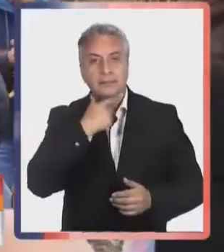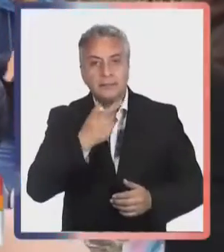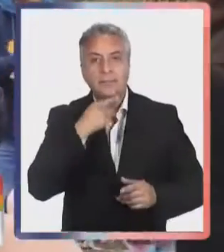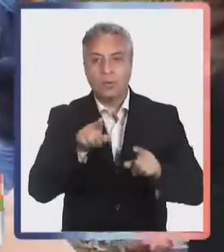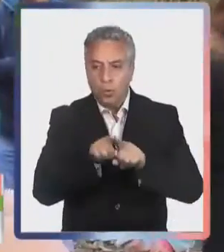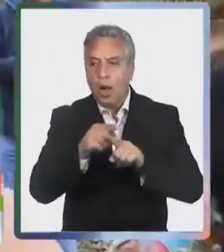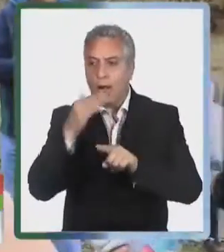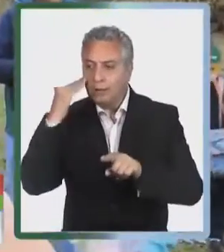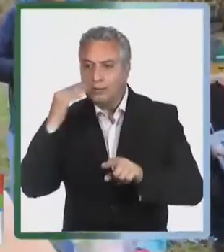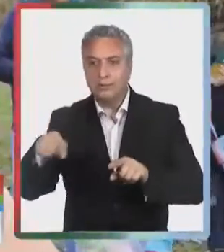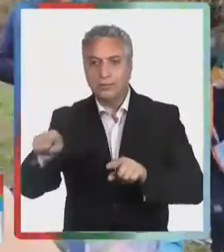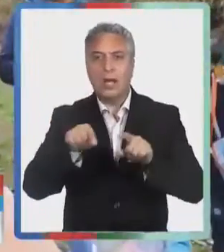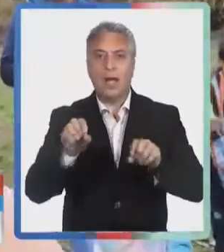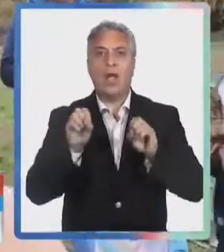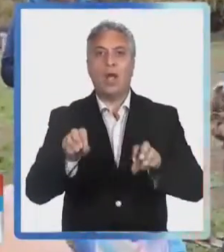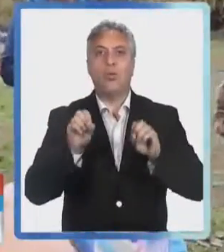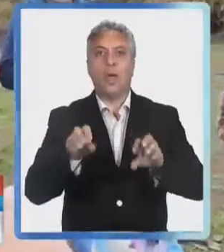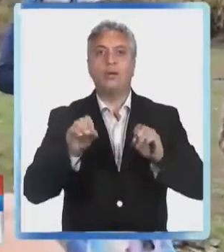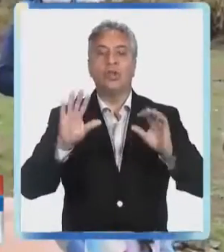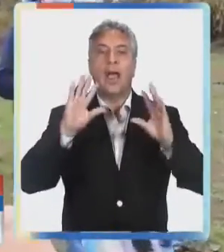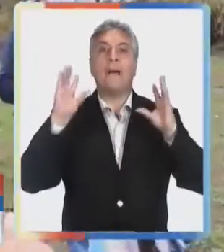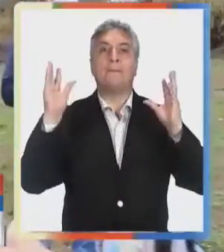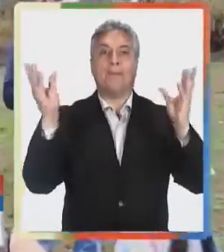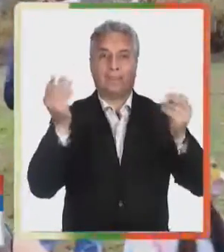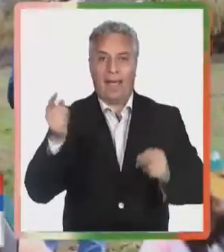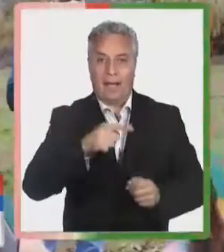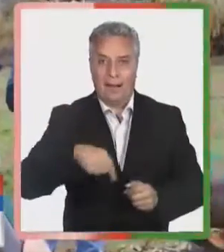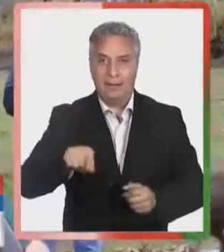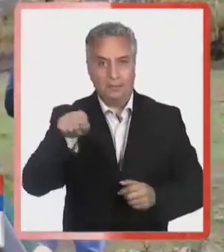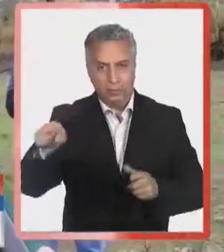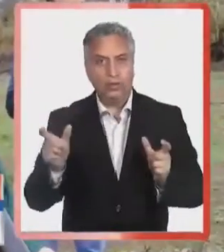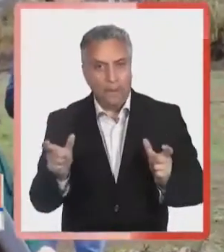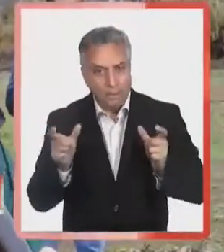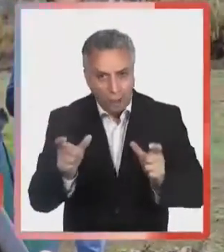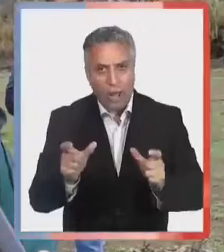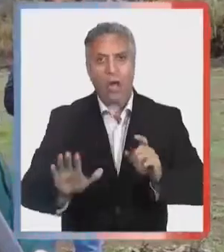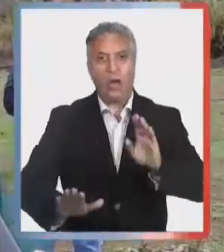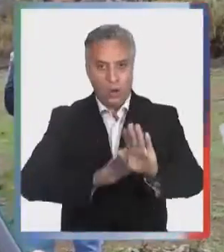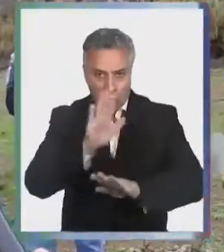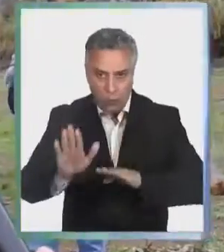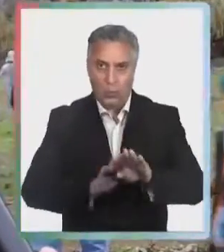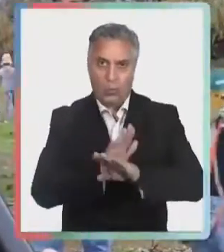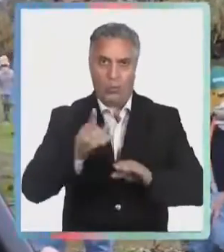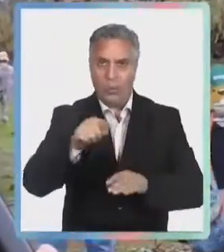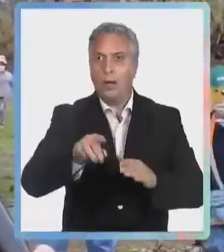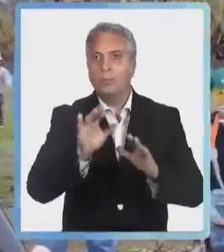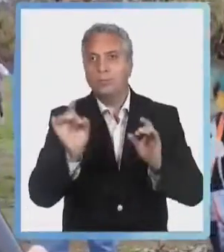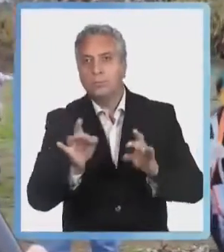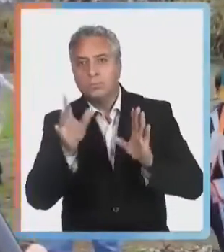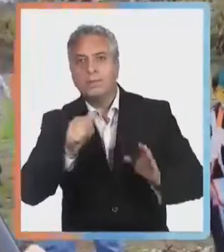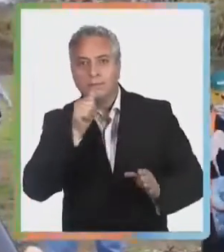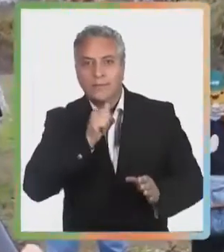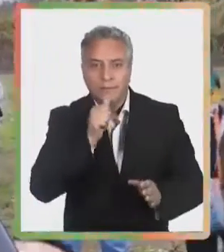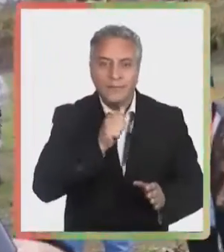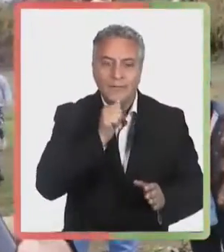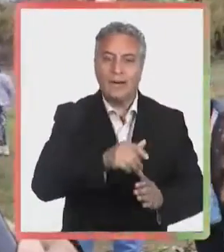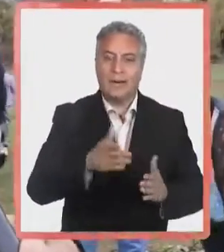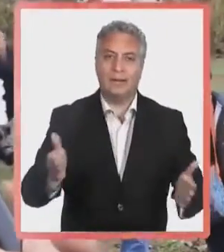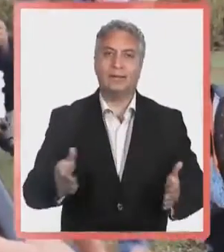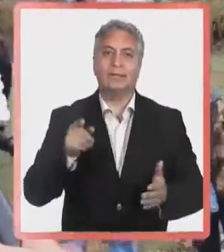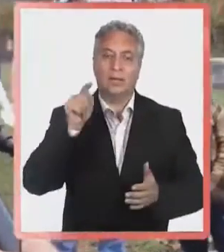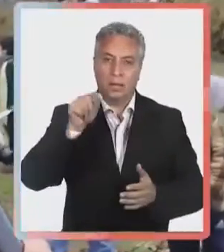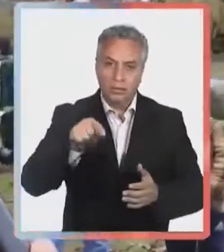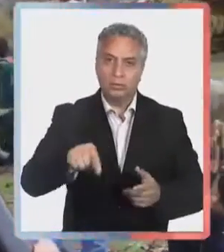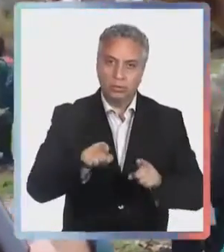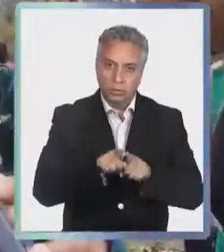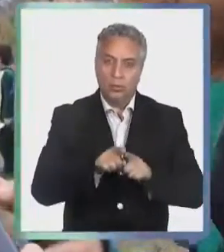con niños, porque sabemos que ellos son los que van a proteger y cuidar nuestro recurso forestal, tanto lo que constituyen